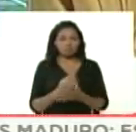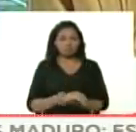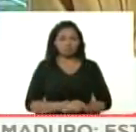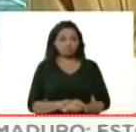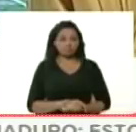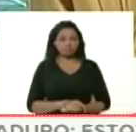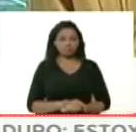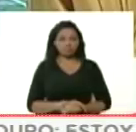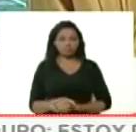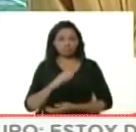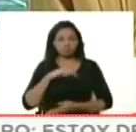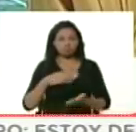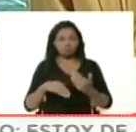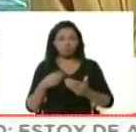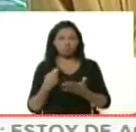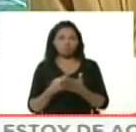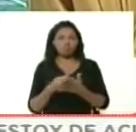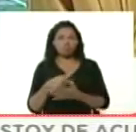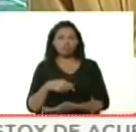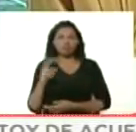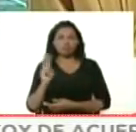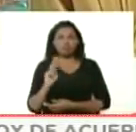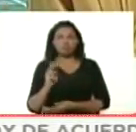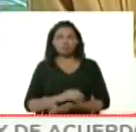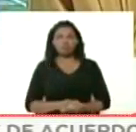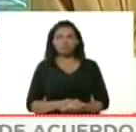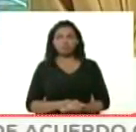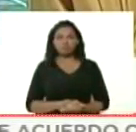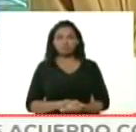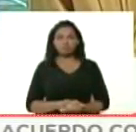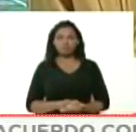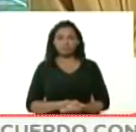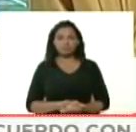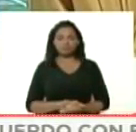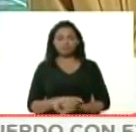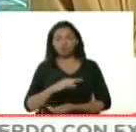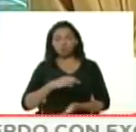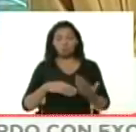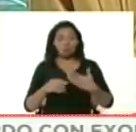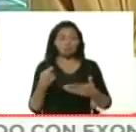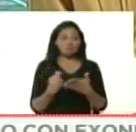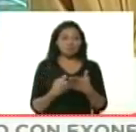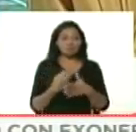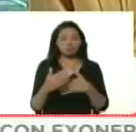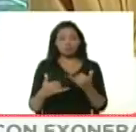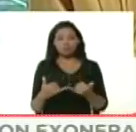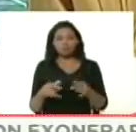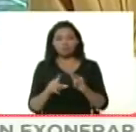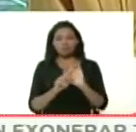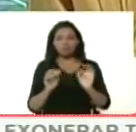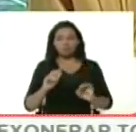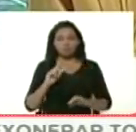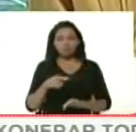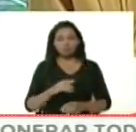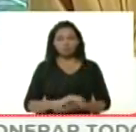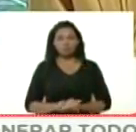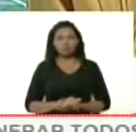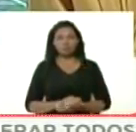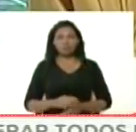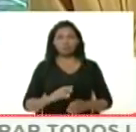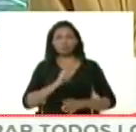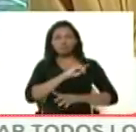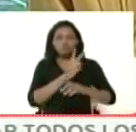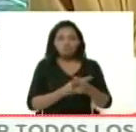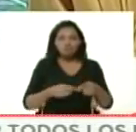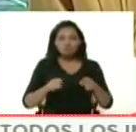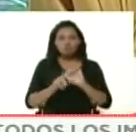el momento de invertir en Venezuela. Y ya que ustedes tienen su inversión, es el momento de consolidarla, estabilizarla,